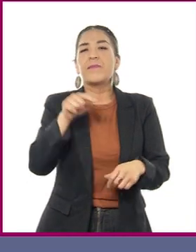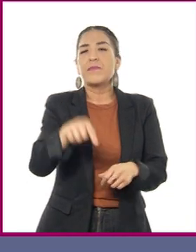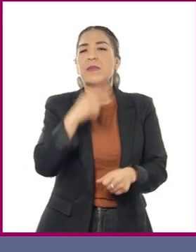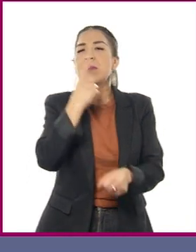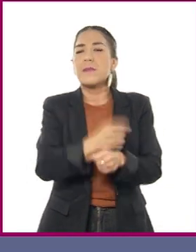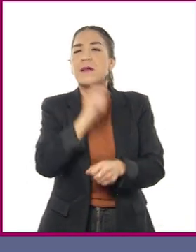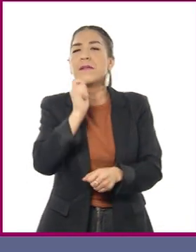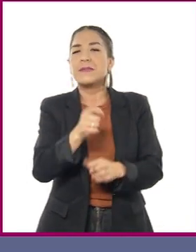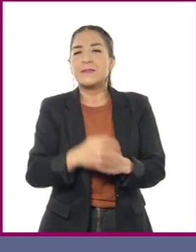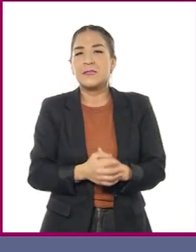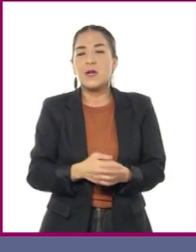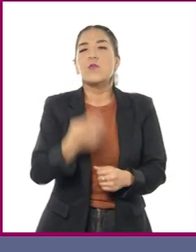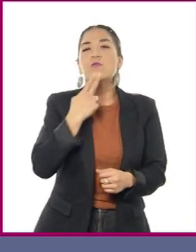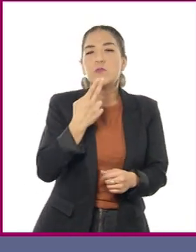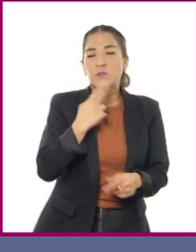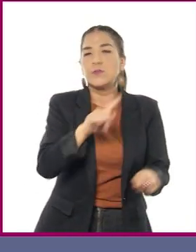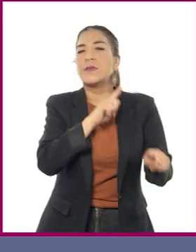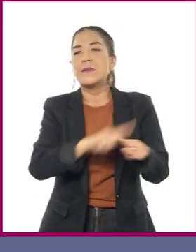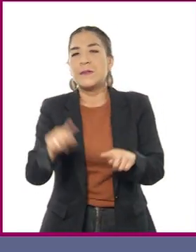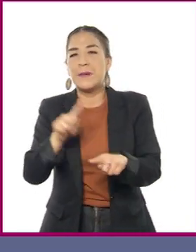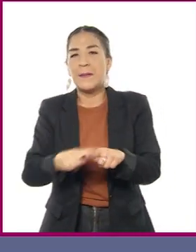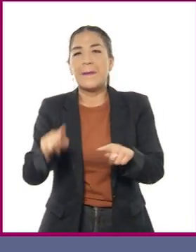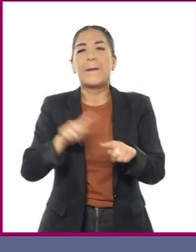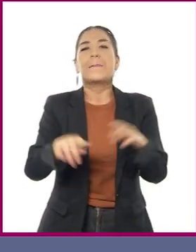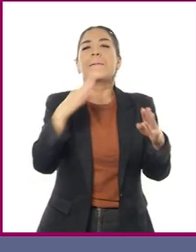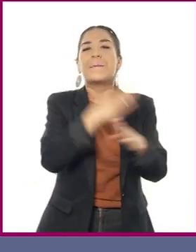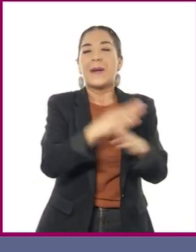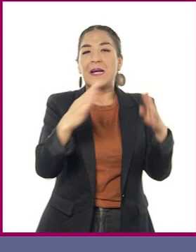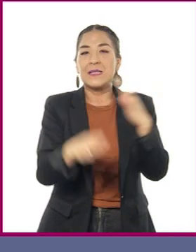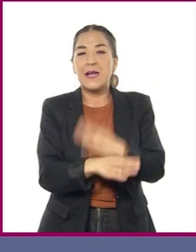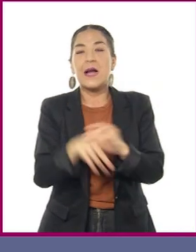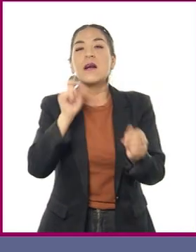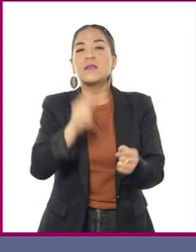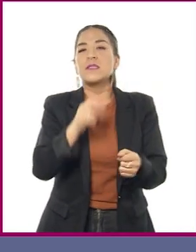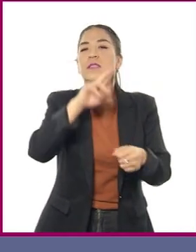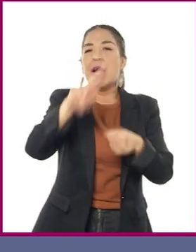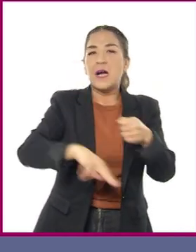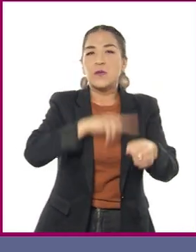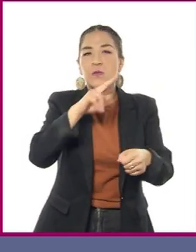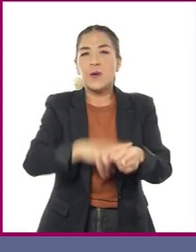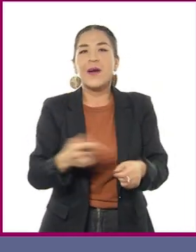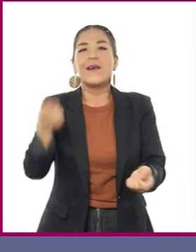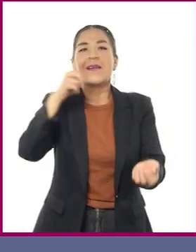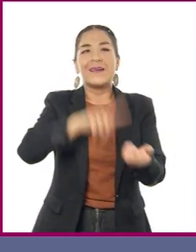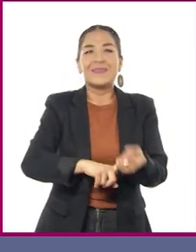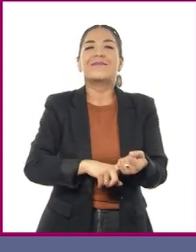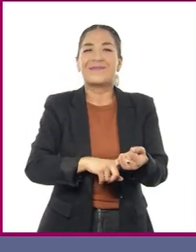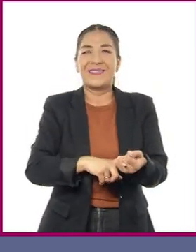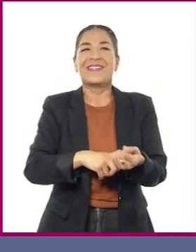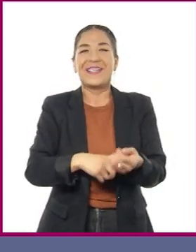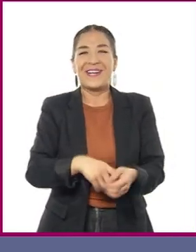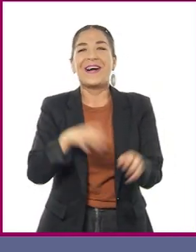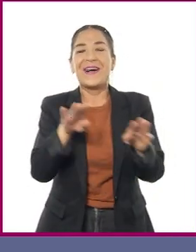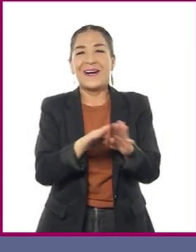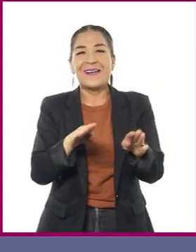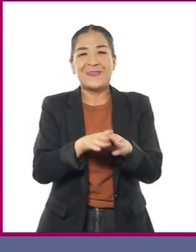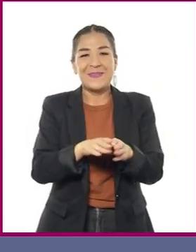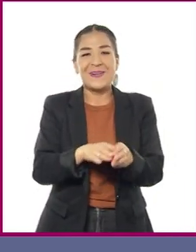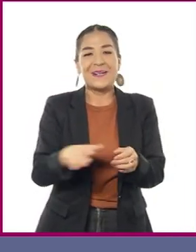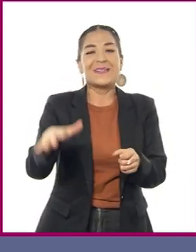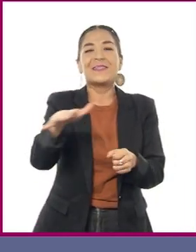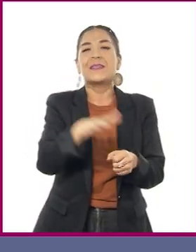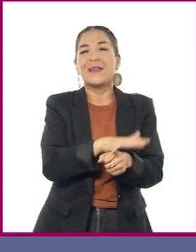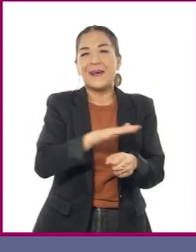el uso de los recursos naturales de los que se dispone en un lugar. El suelo, el